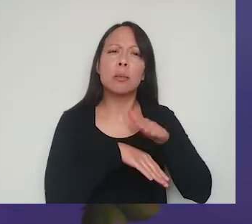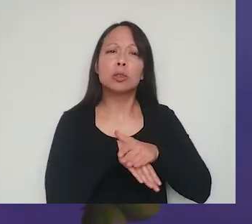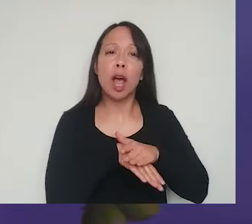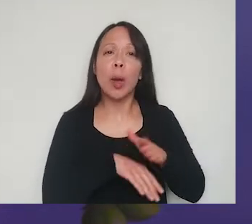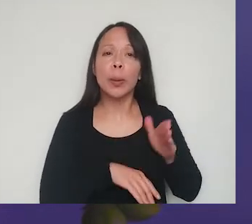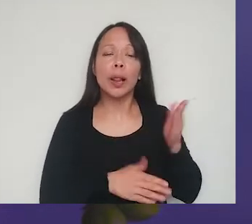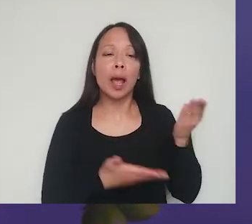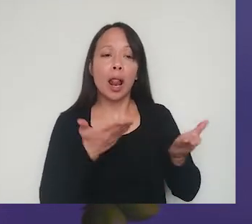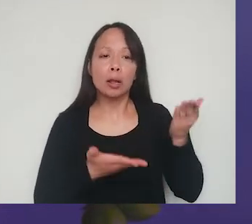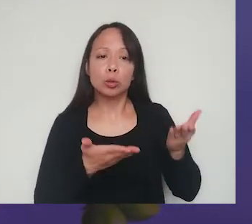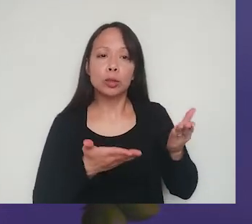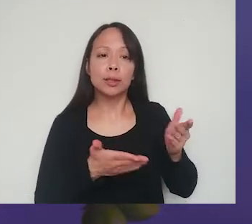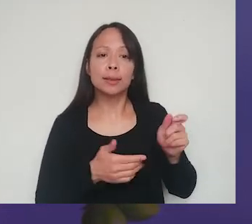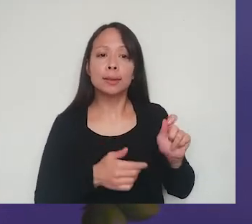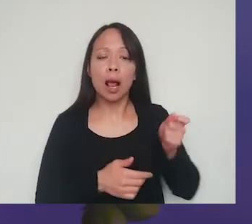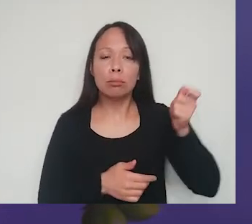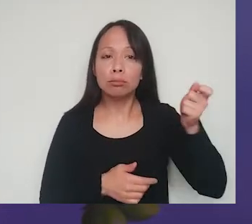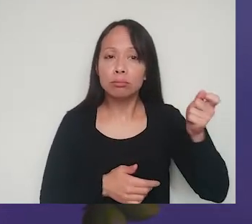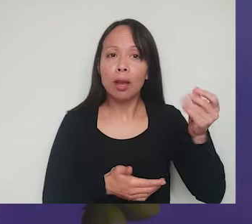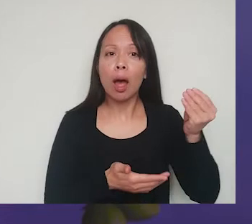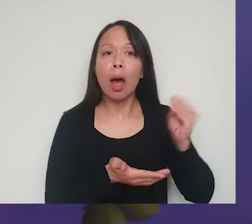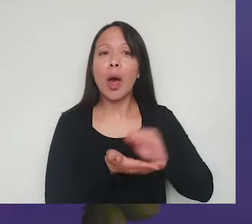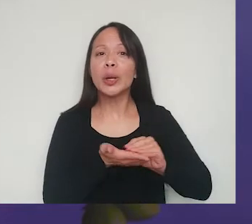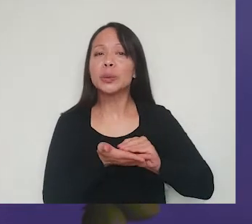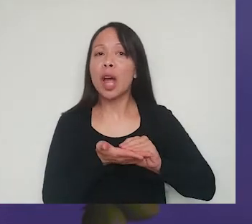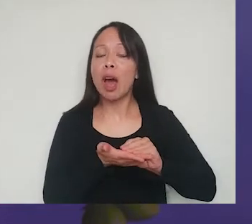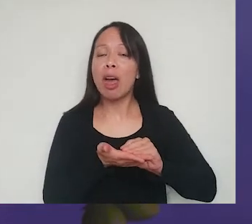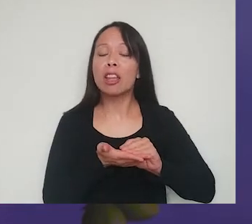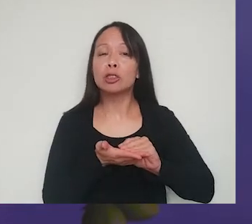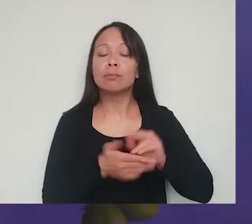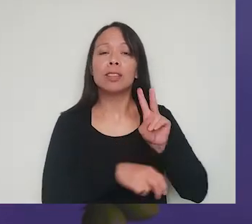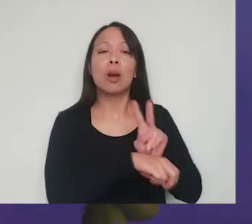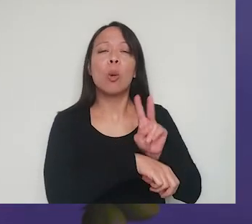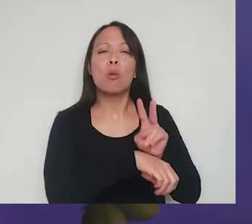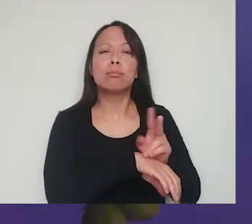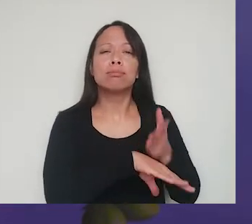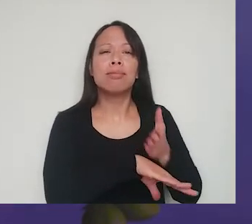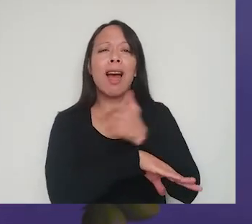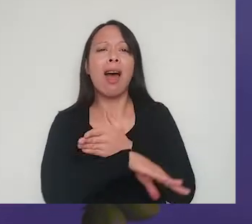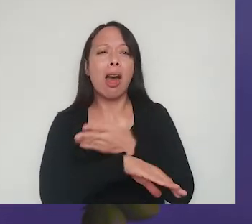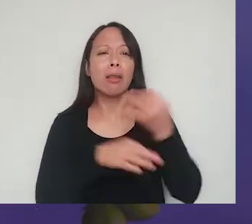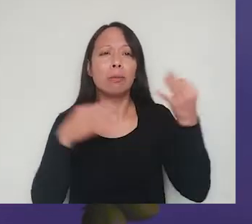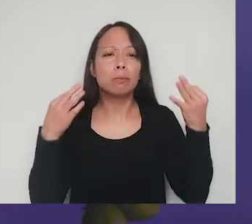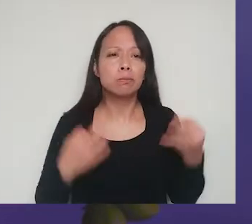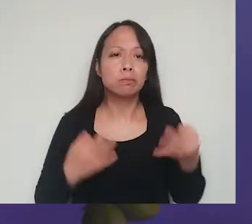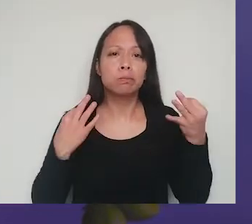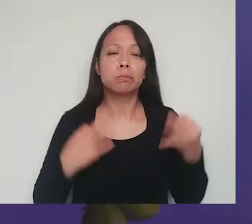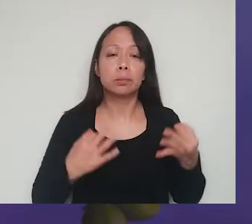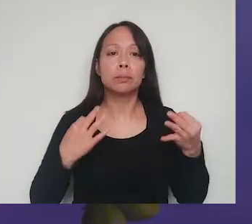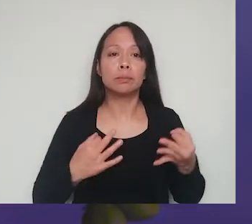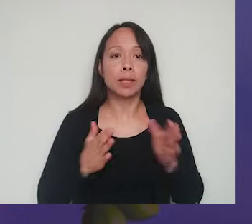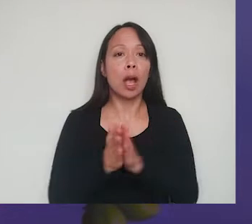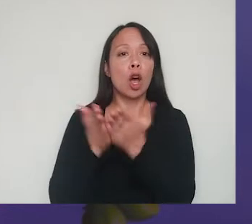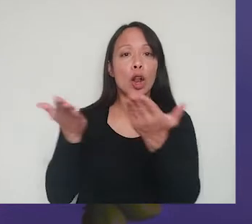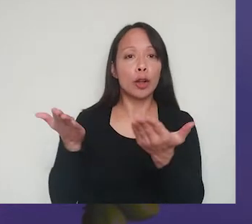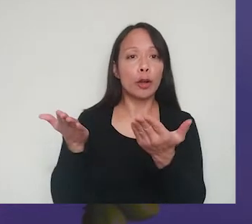mí me concierne, la prevención tiene una importancia fundamental. Esto es así porque está expresamente regulado en